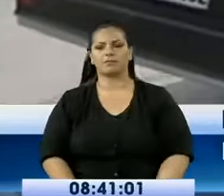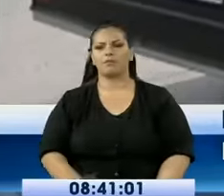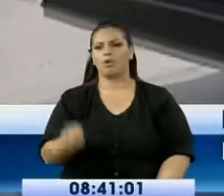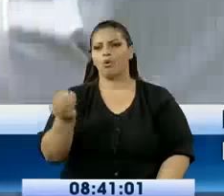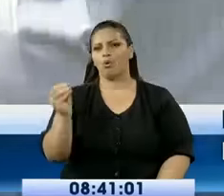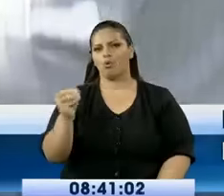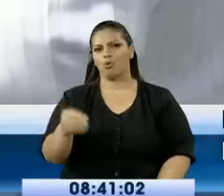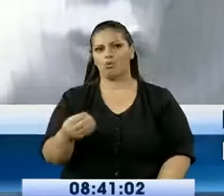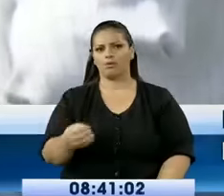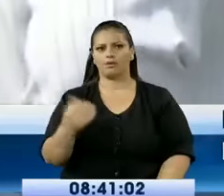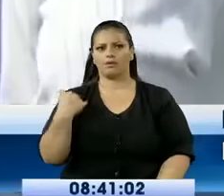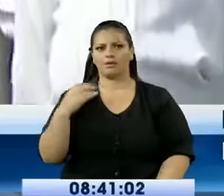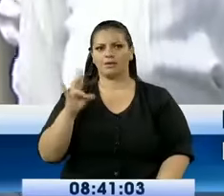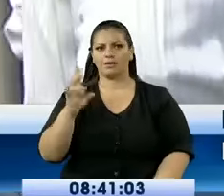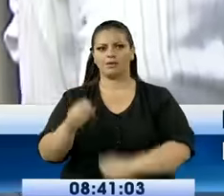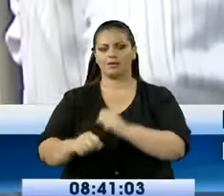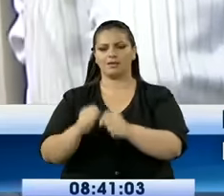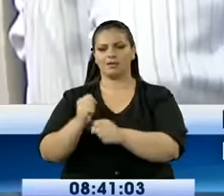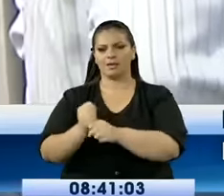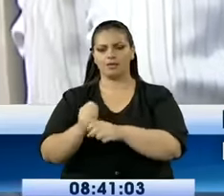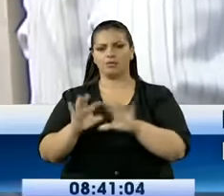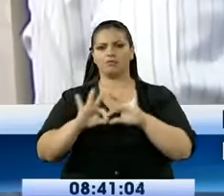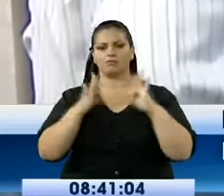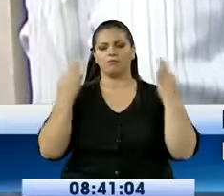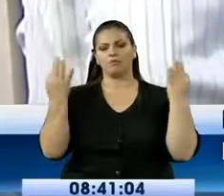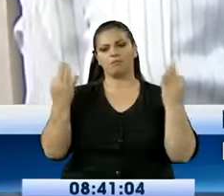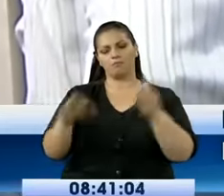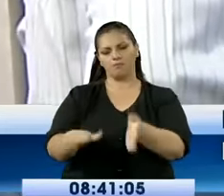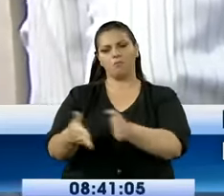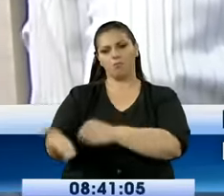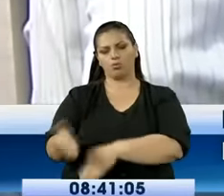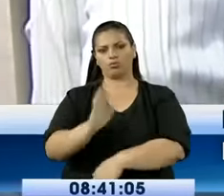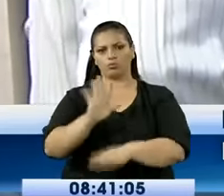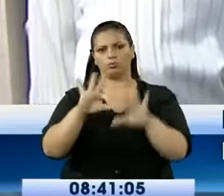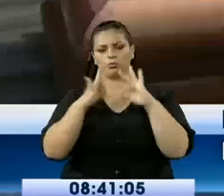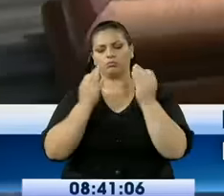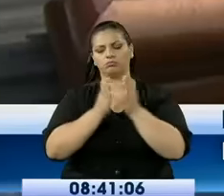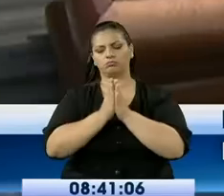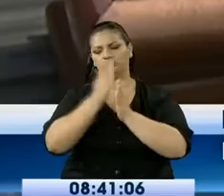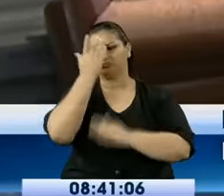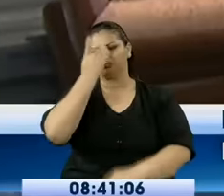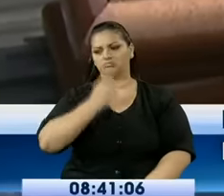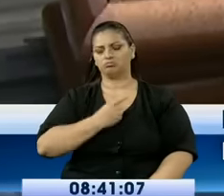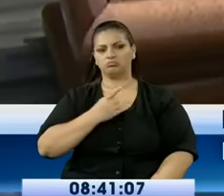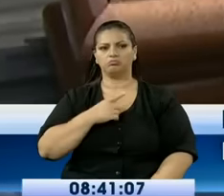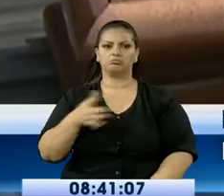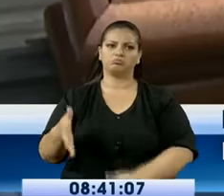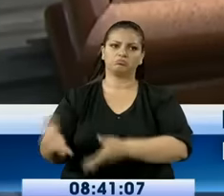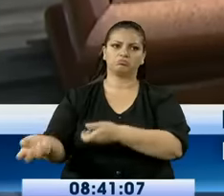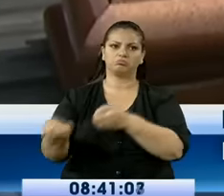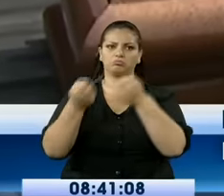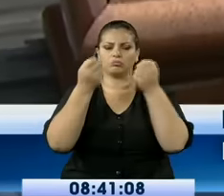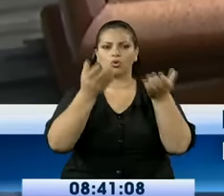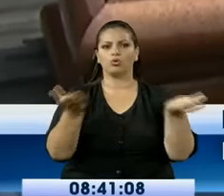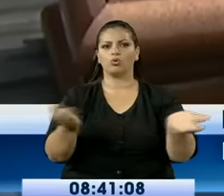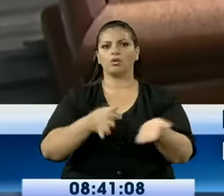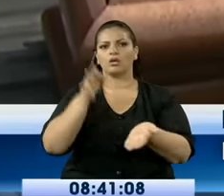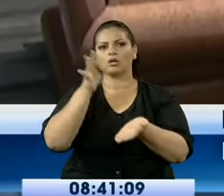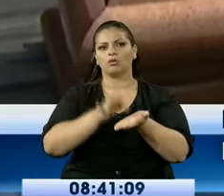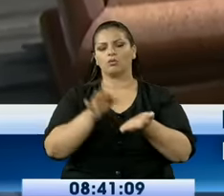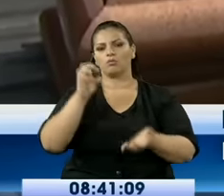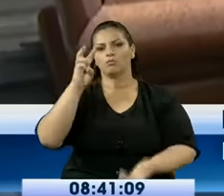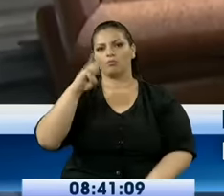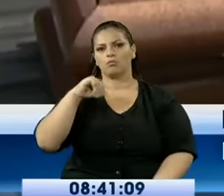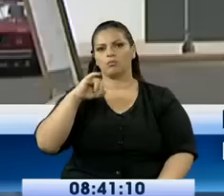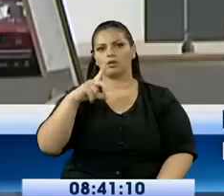fueran velados en el Cantón Milagro. Su representación legal queda en Guayaquil para pedir una minuciosa investigación